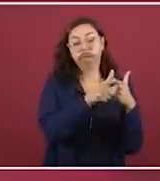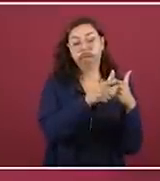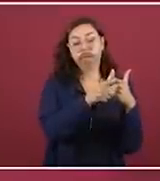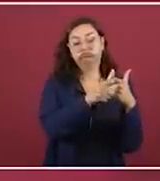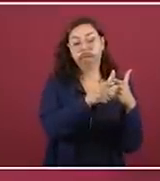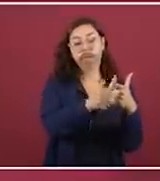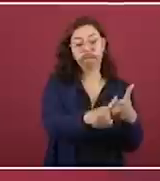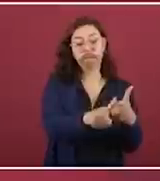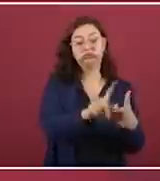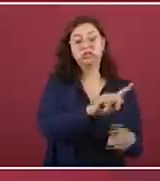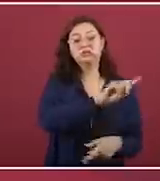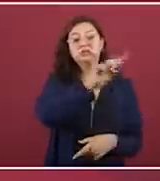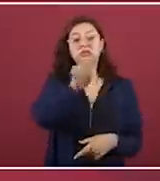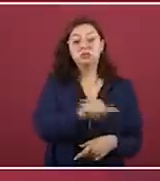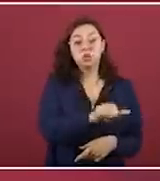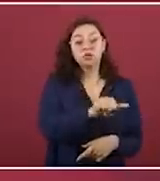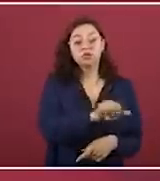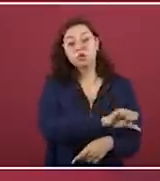Estos que se fueron,